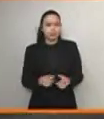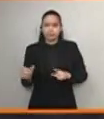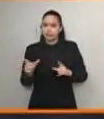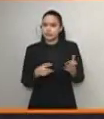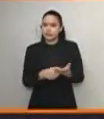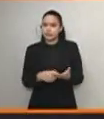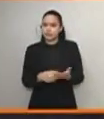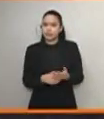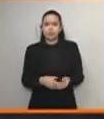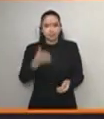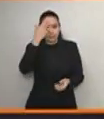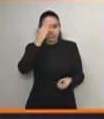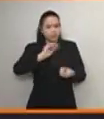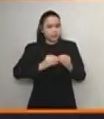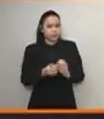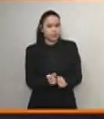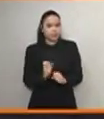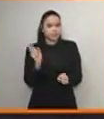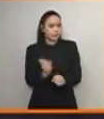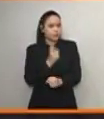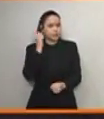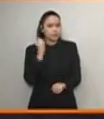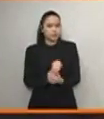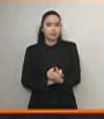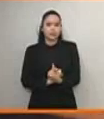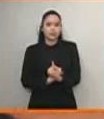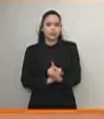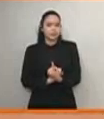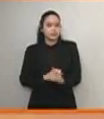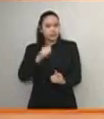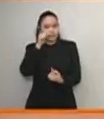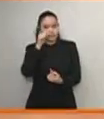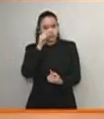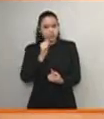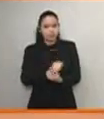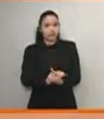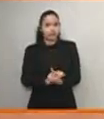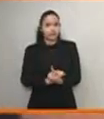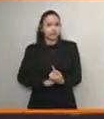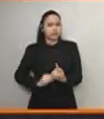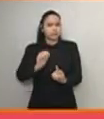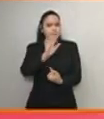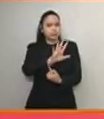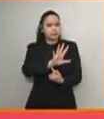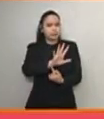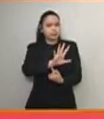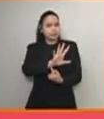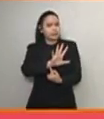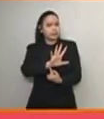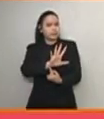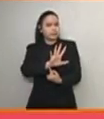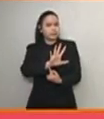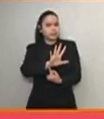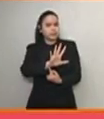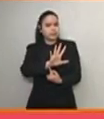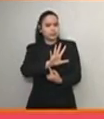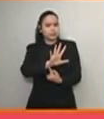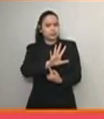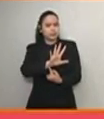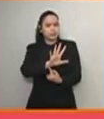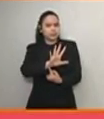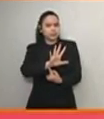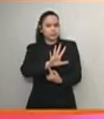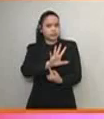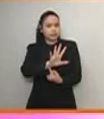boleto en mano porque viene su primer dígito y este es atentos porque es el 5 segundo dígito suerte